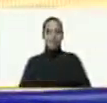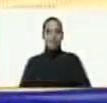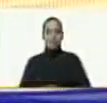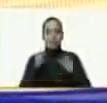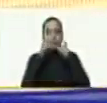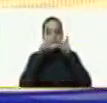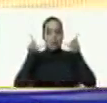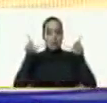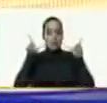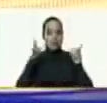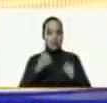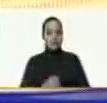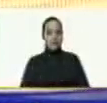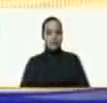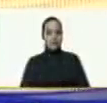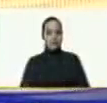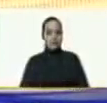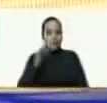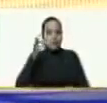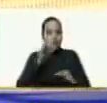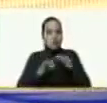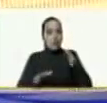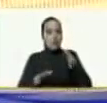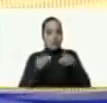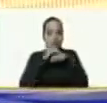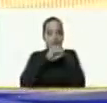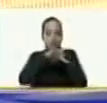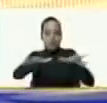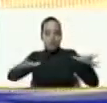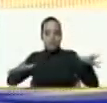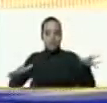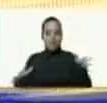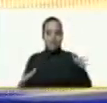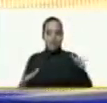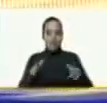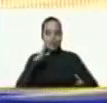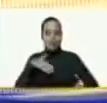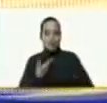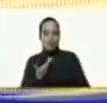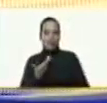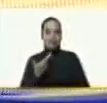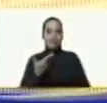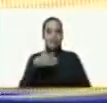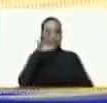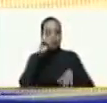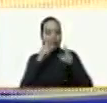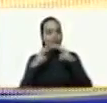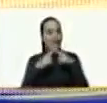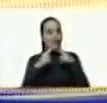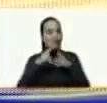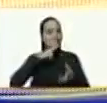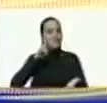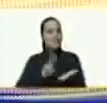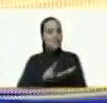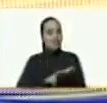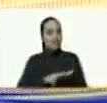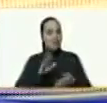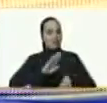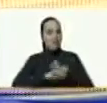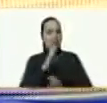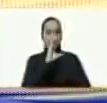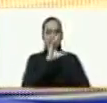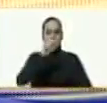impresionante. Afortunadamente hay redes sociales para uno enterarse de todo, porque si es por